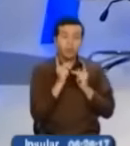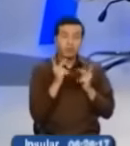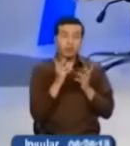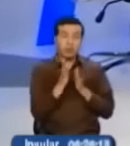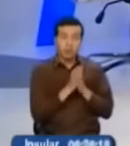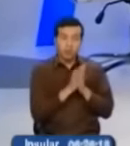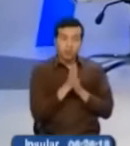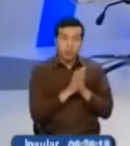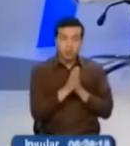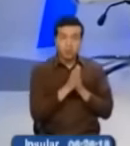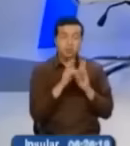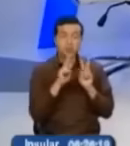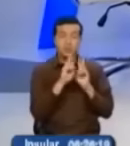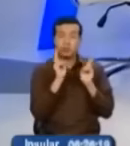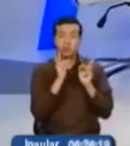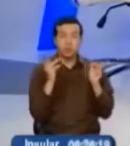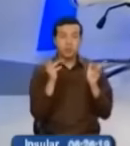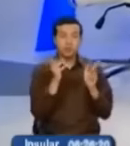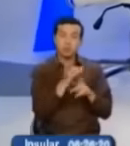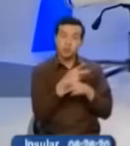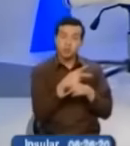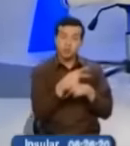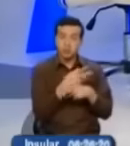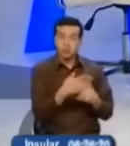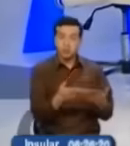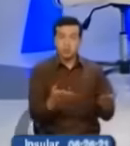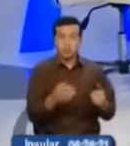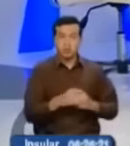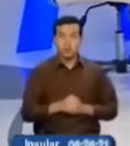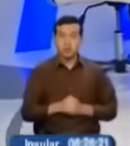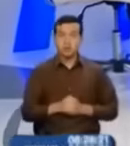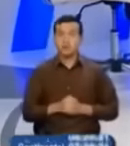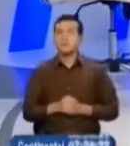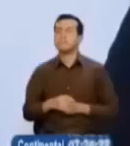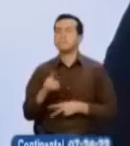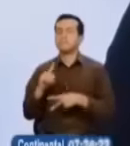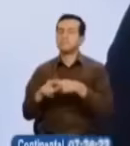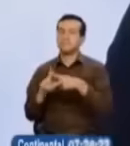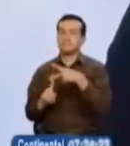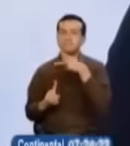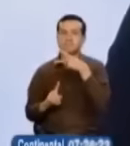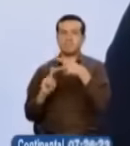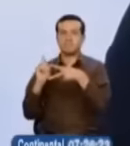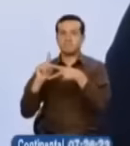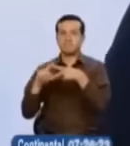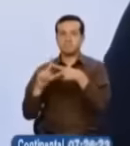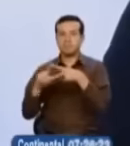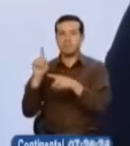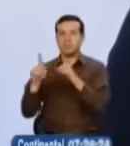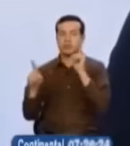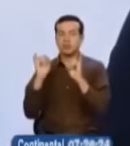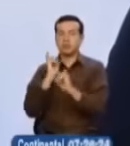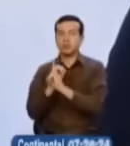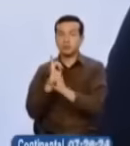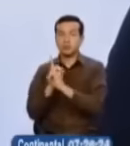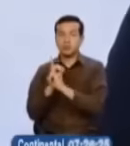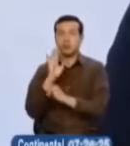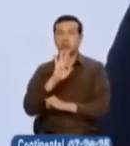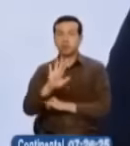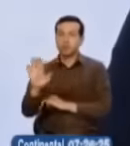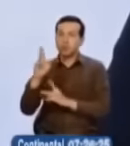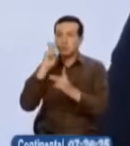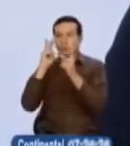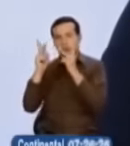que tiene que ver con producción? Sí, aquí hay dos aspectos. Uno es que hay instituciones, digamos, que por su